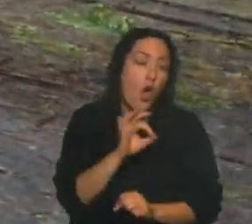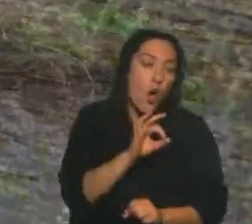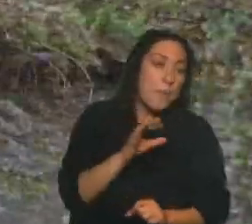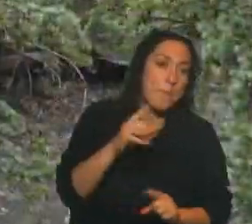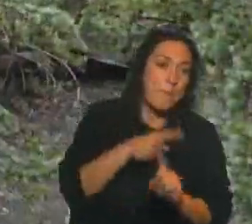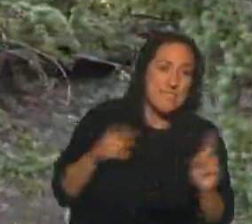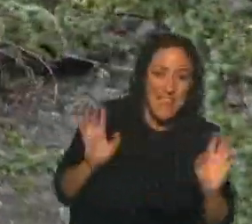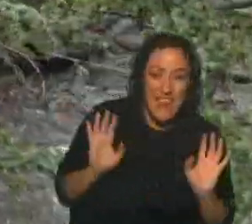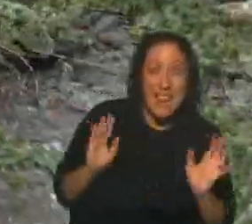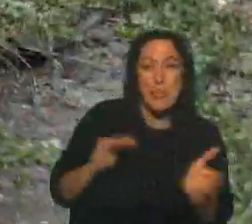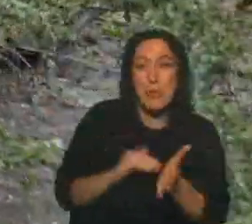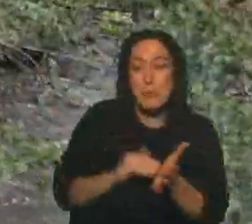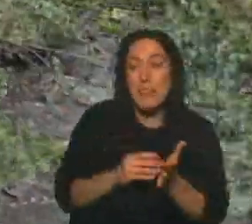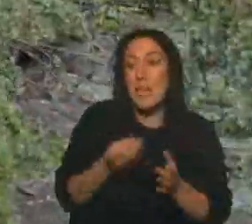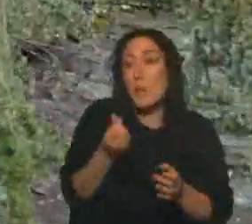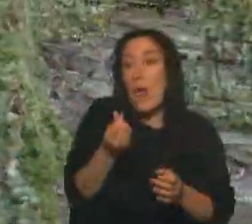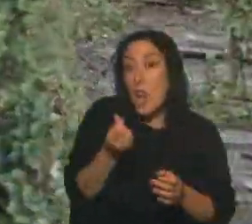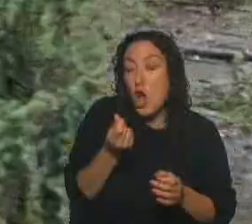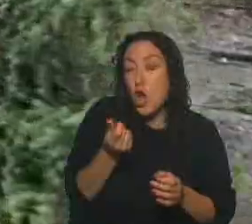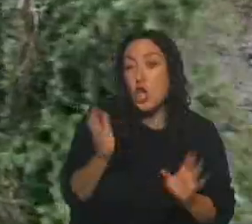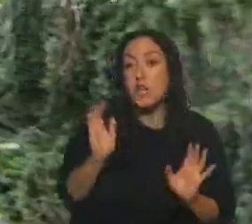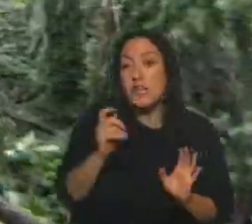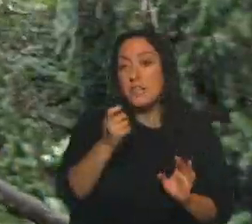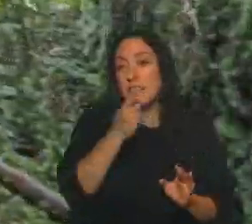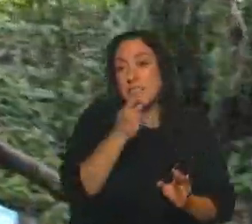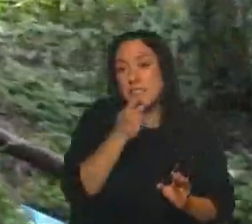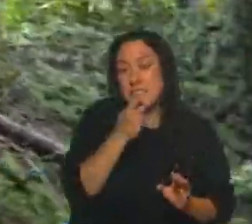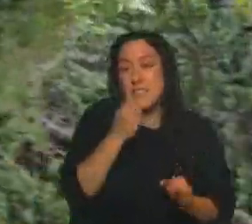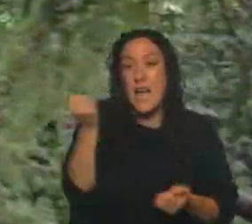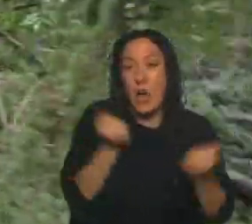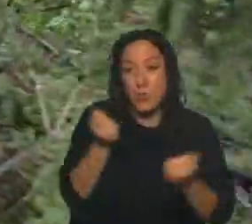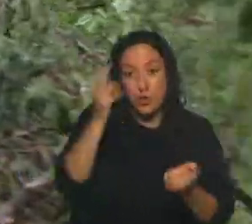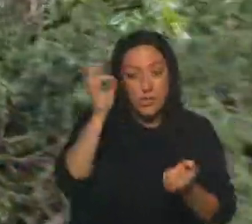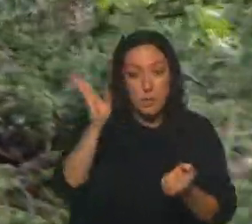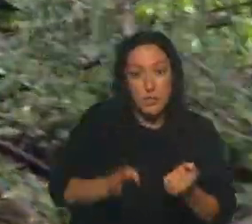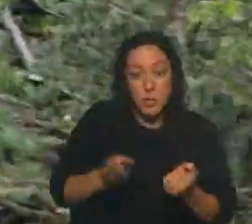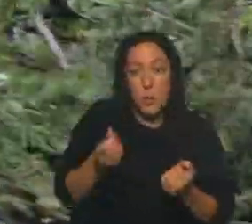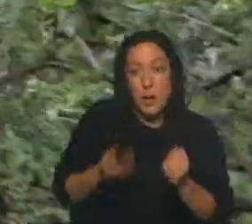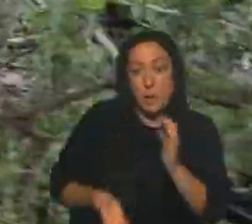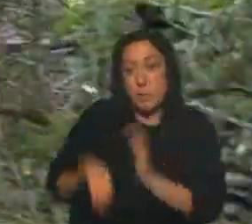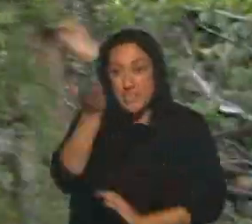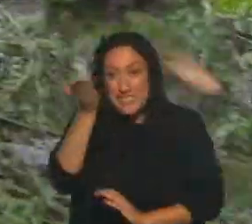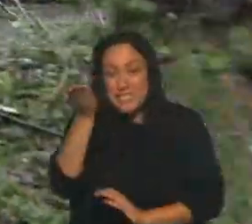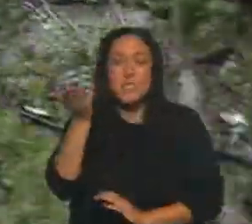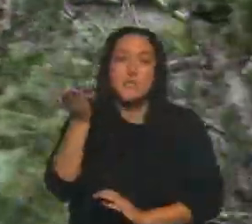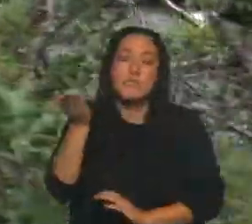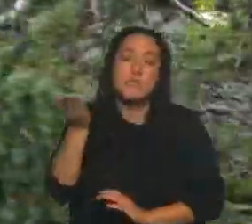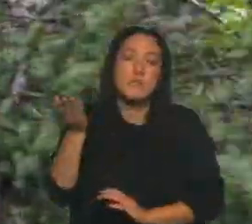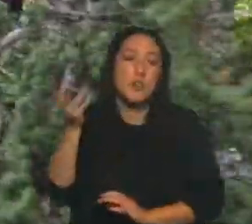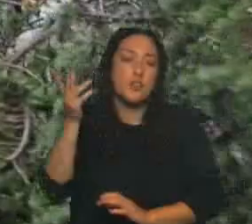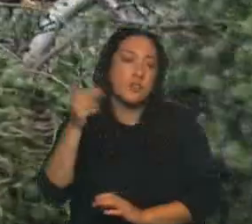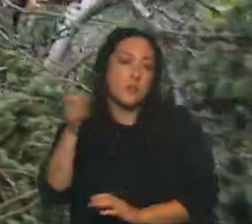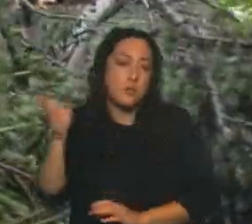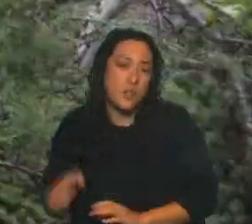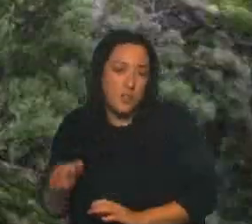del costo del arreglo. Si el costo del arreglo es superior al 80% del valor del vehículo, se considera destrucción total. Por ende, está cubierto dentro